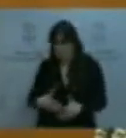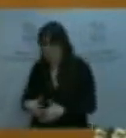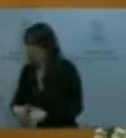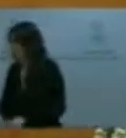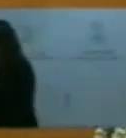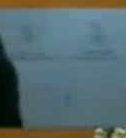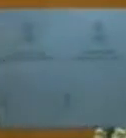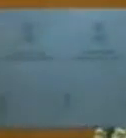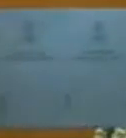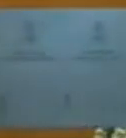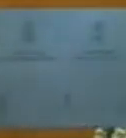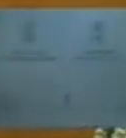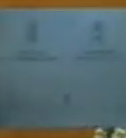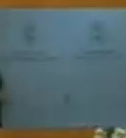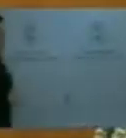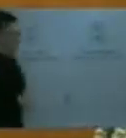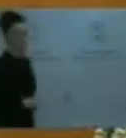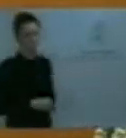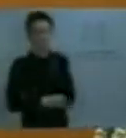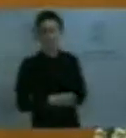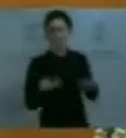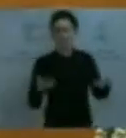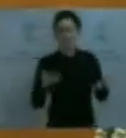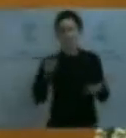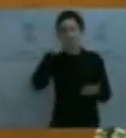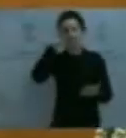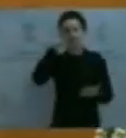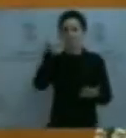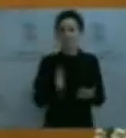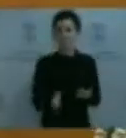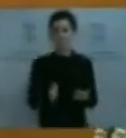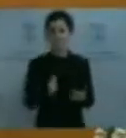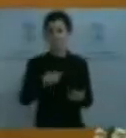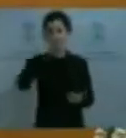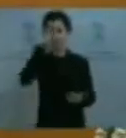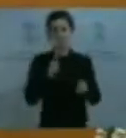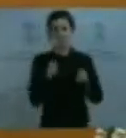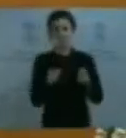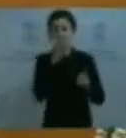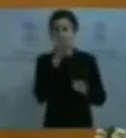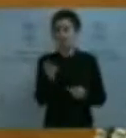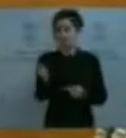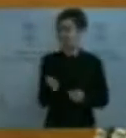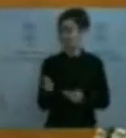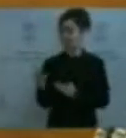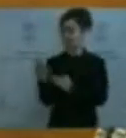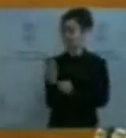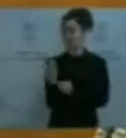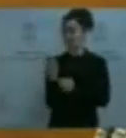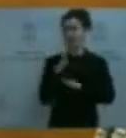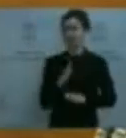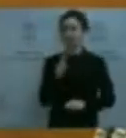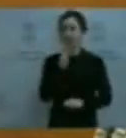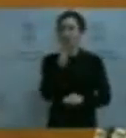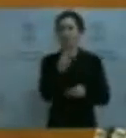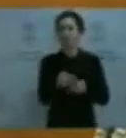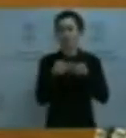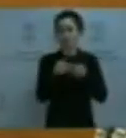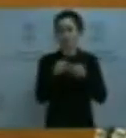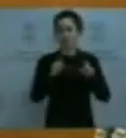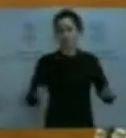experiencia profesional, no sé para qué, porque si al final cogen un candidato que lleva 2 años en este medio de la informática sin trabajar, que yo no digo que no